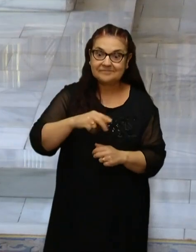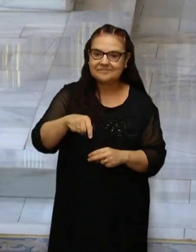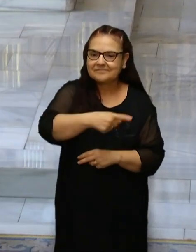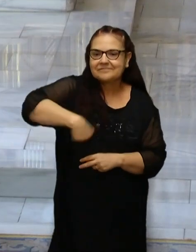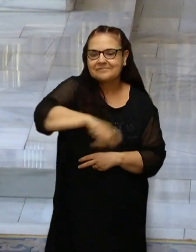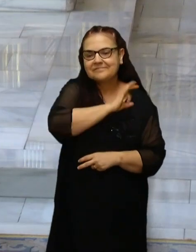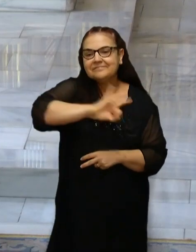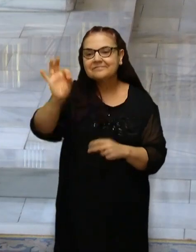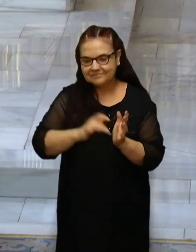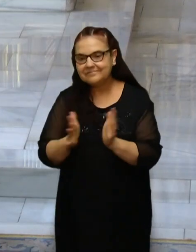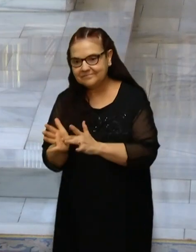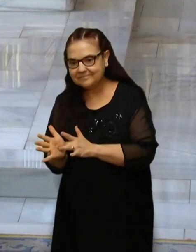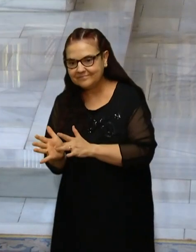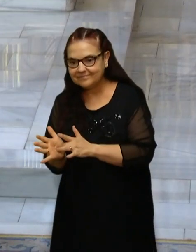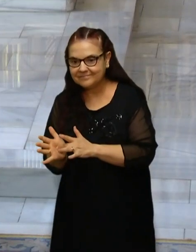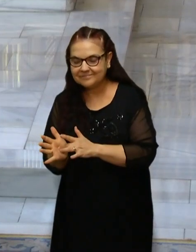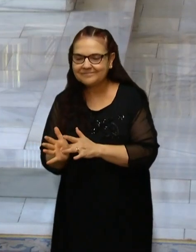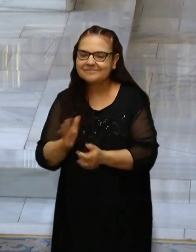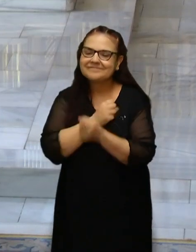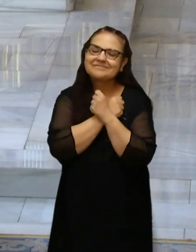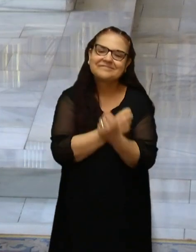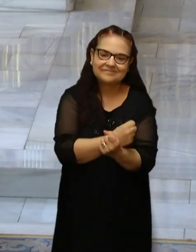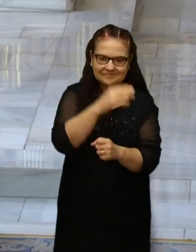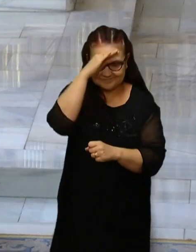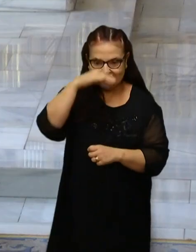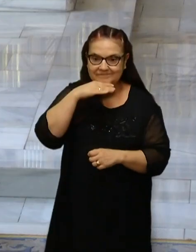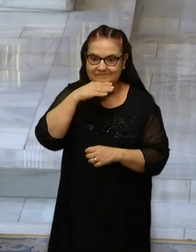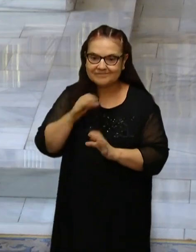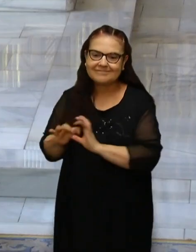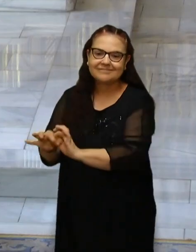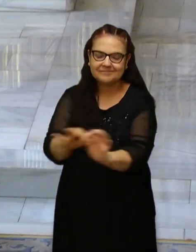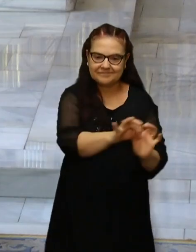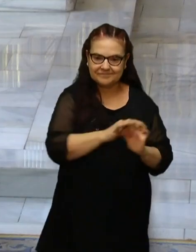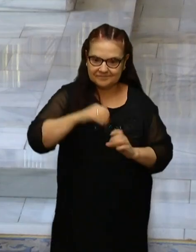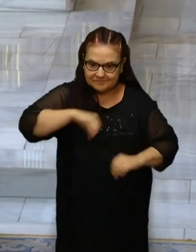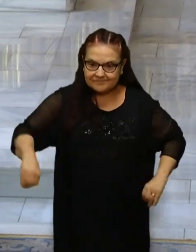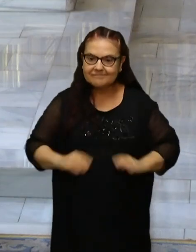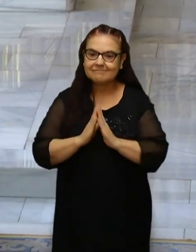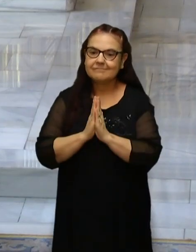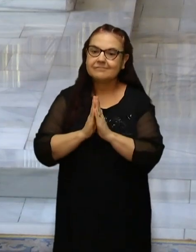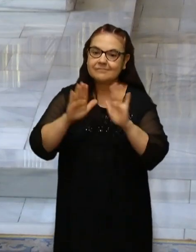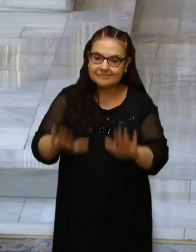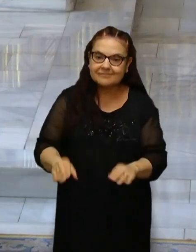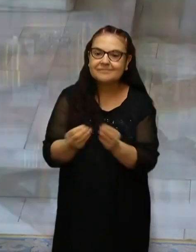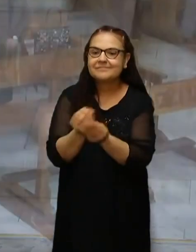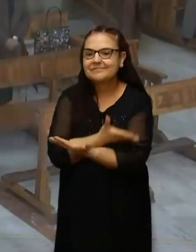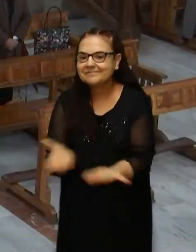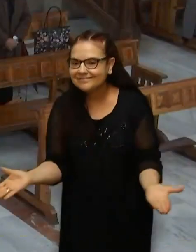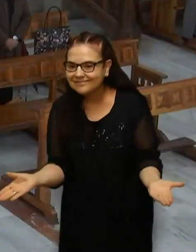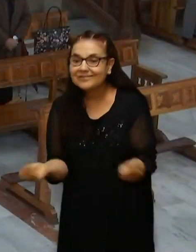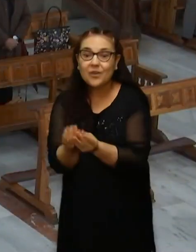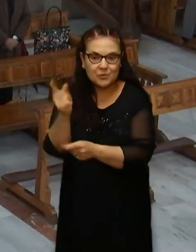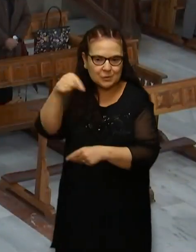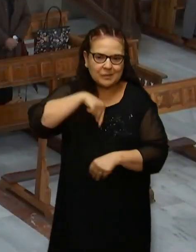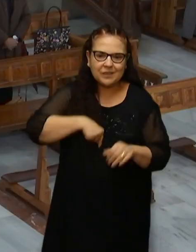nuestro Señor Jesucristo, el amor del Padre y la comunión del Espíritu Santo estén con todos